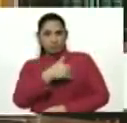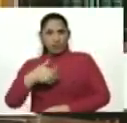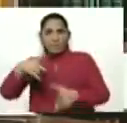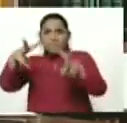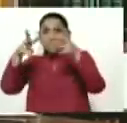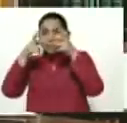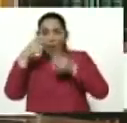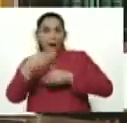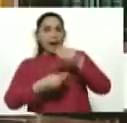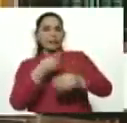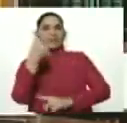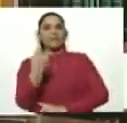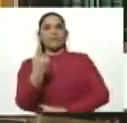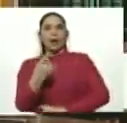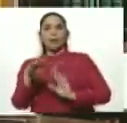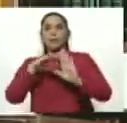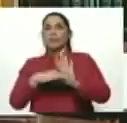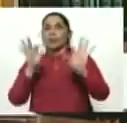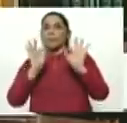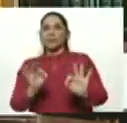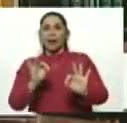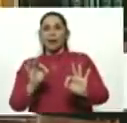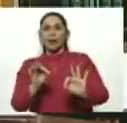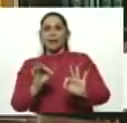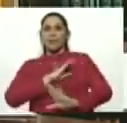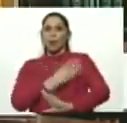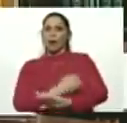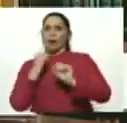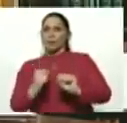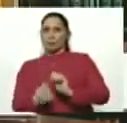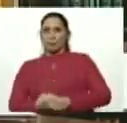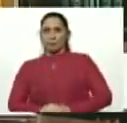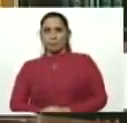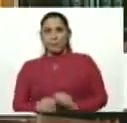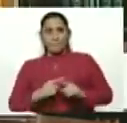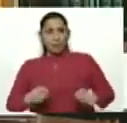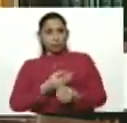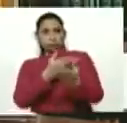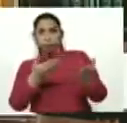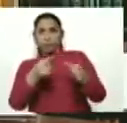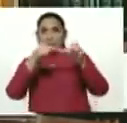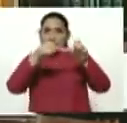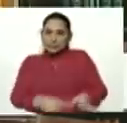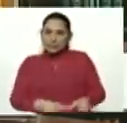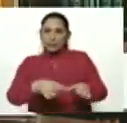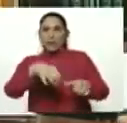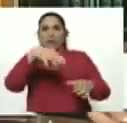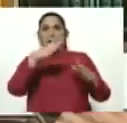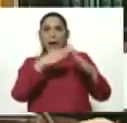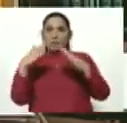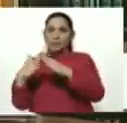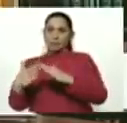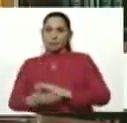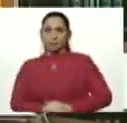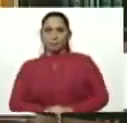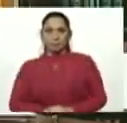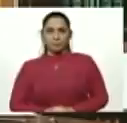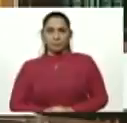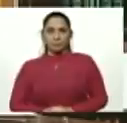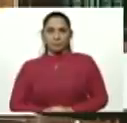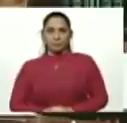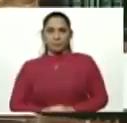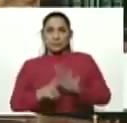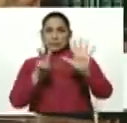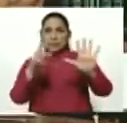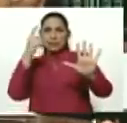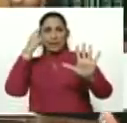Hace falta medidas especiales extraordinarias para que ustedes se queden en su casa. Estos